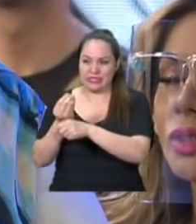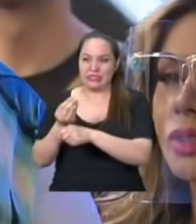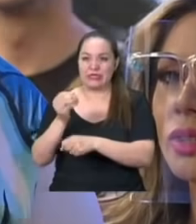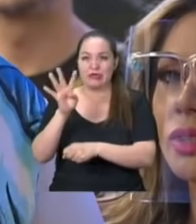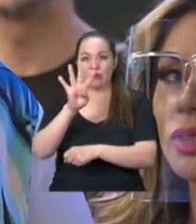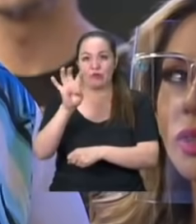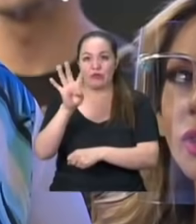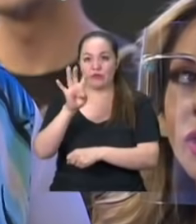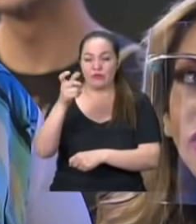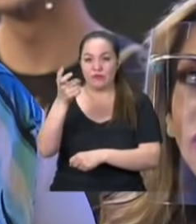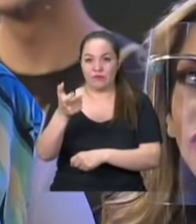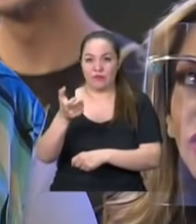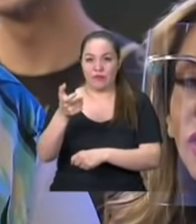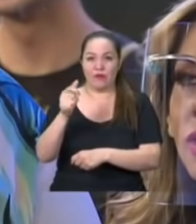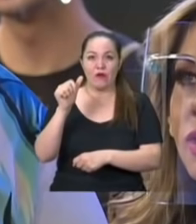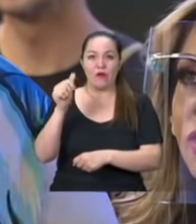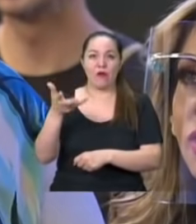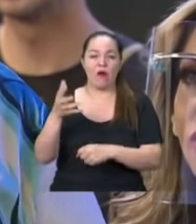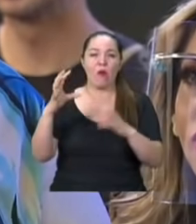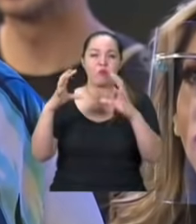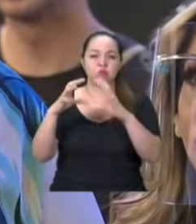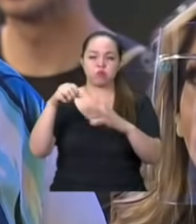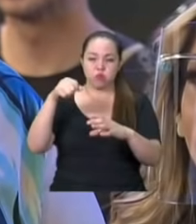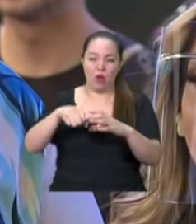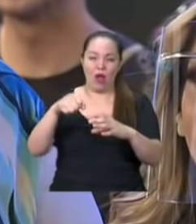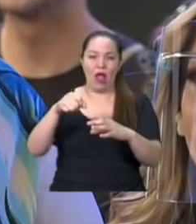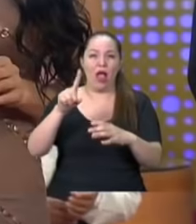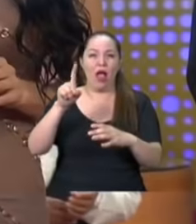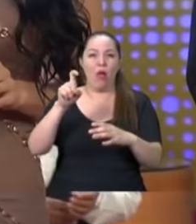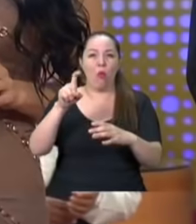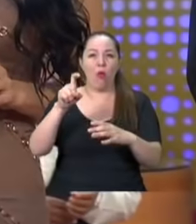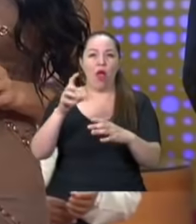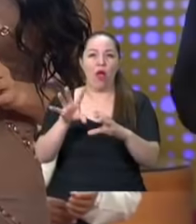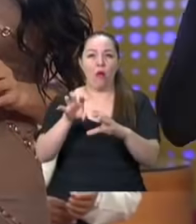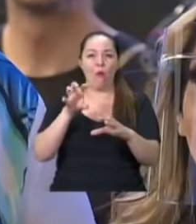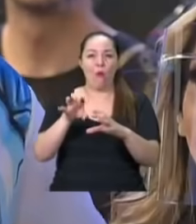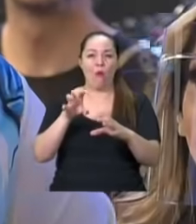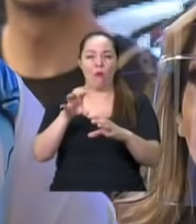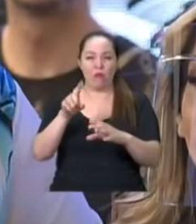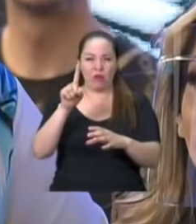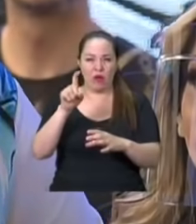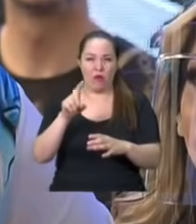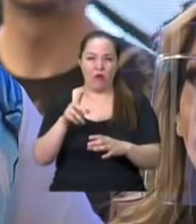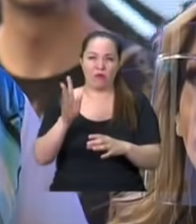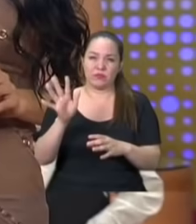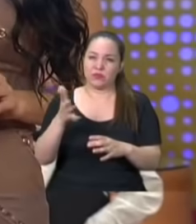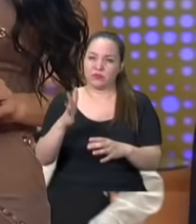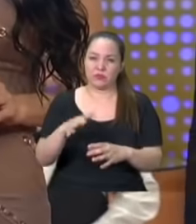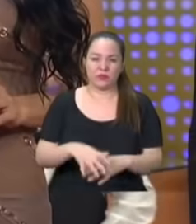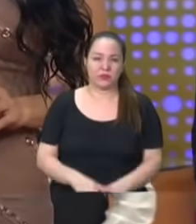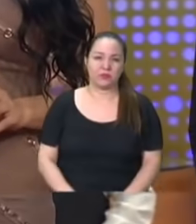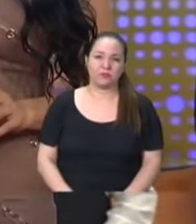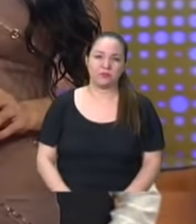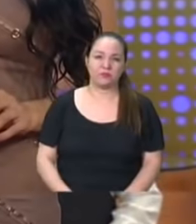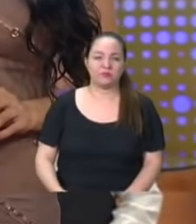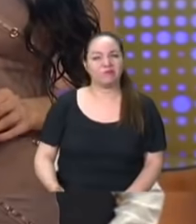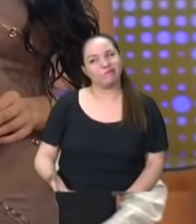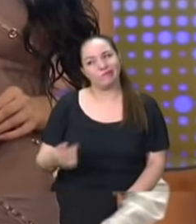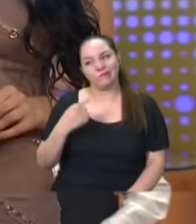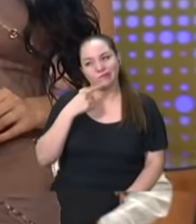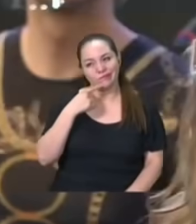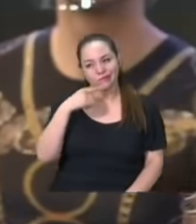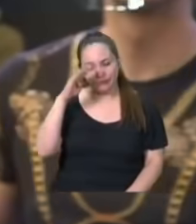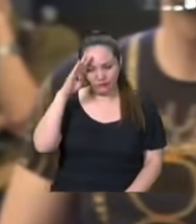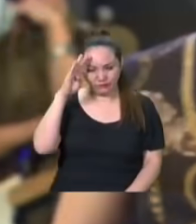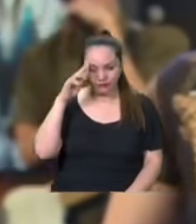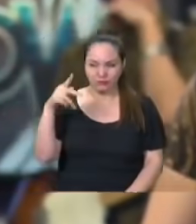bomba del agua. Traigo un Jetita 2001. ¿Lo vendes? No. Sí, no, quiero 50 mil nomás. Te lo voy a comprar. Ah.